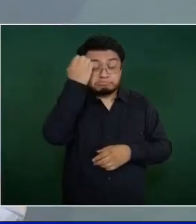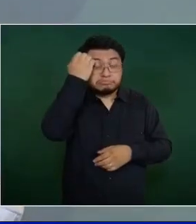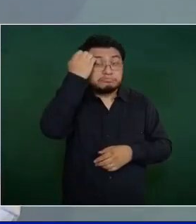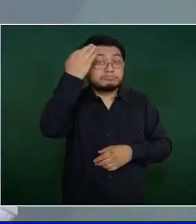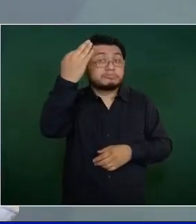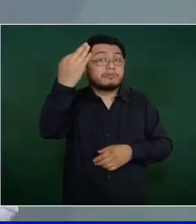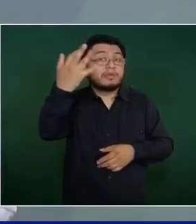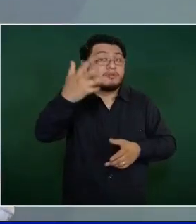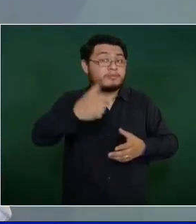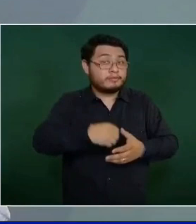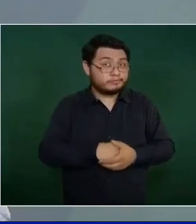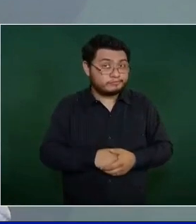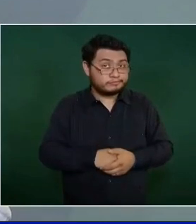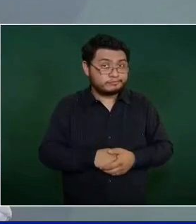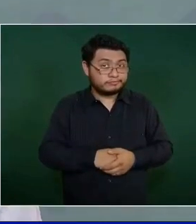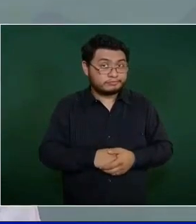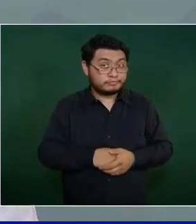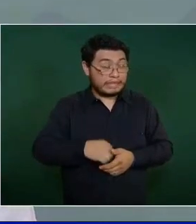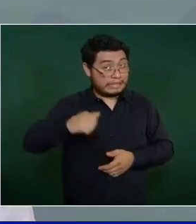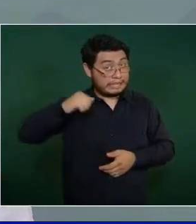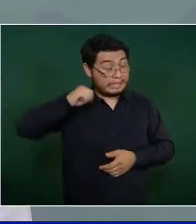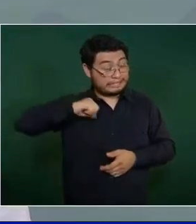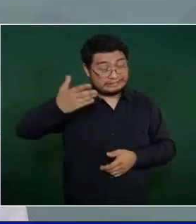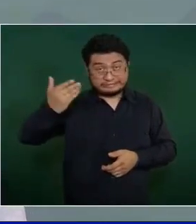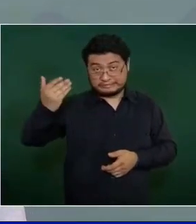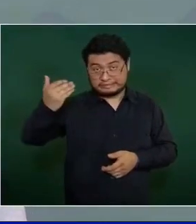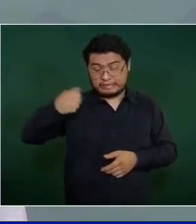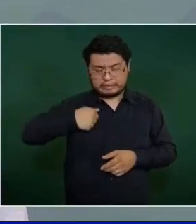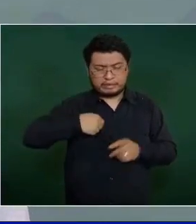no se le cae la ceniza, se queda.